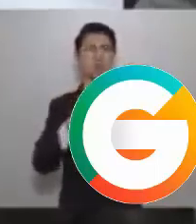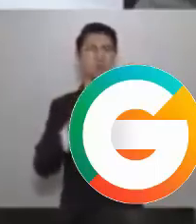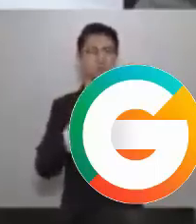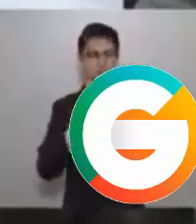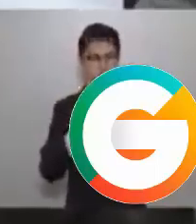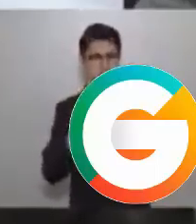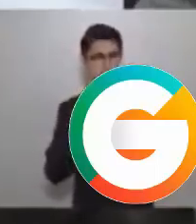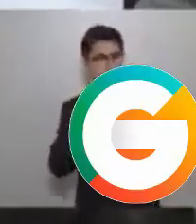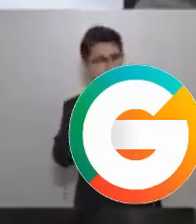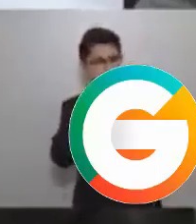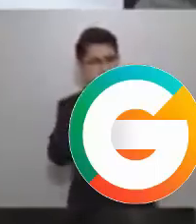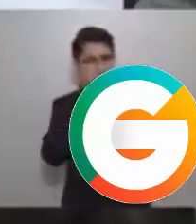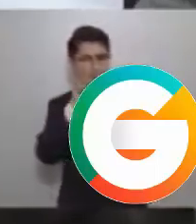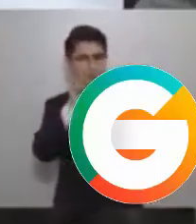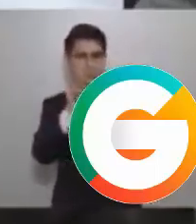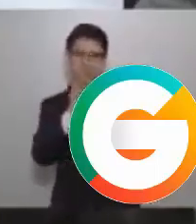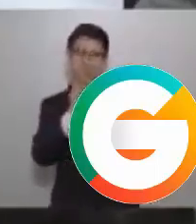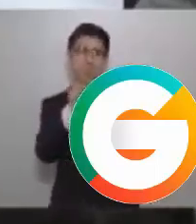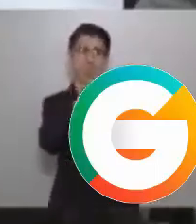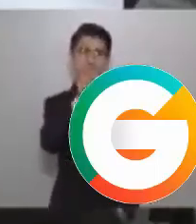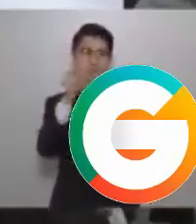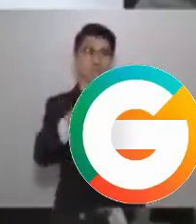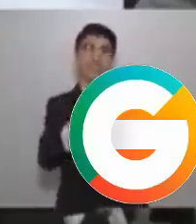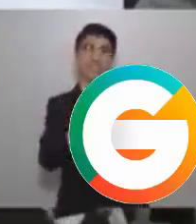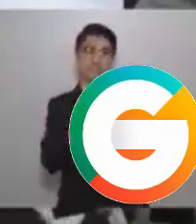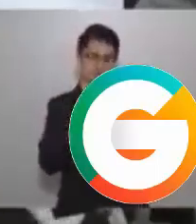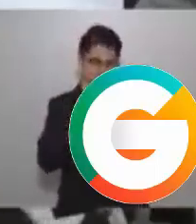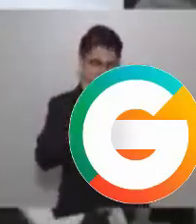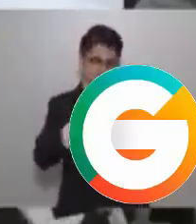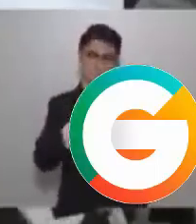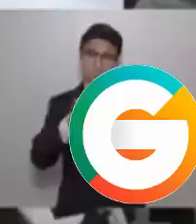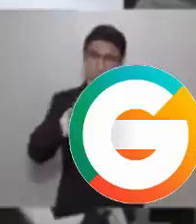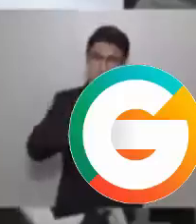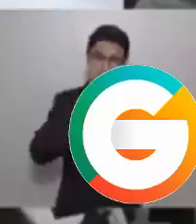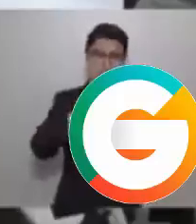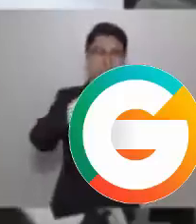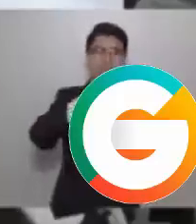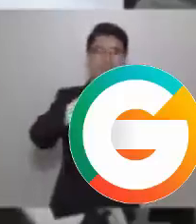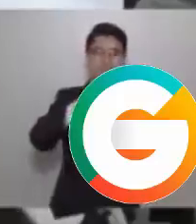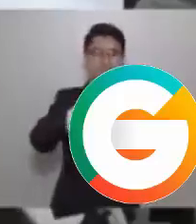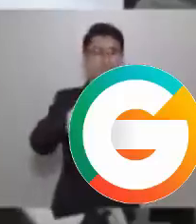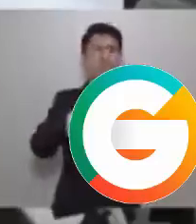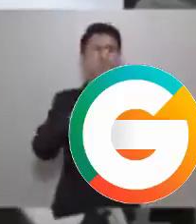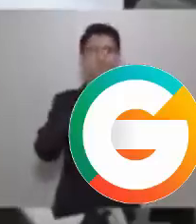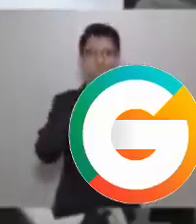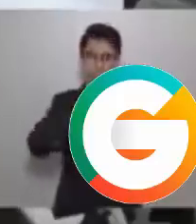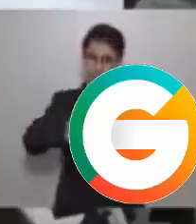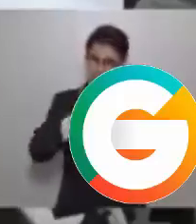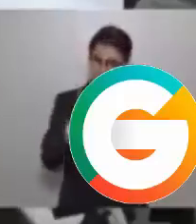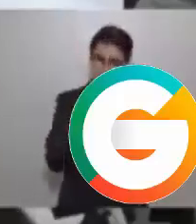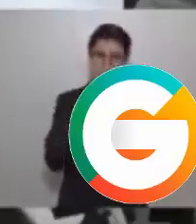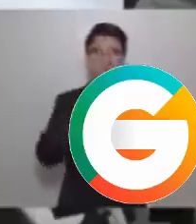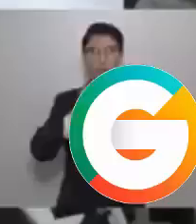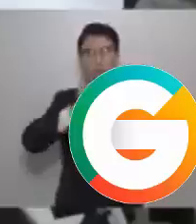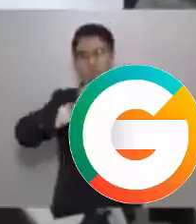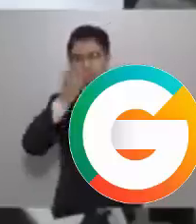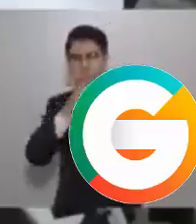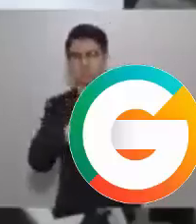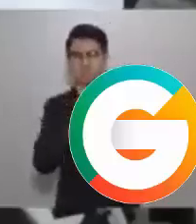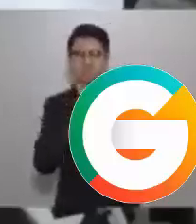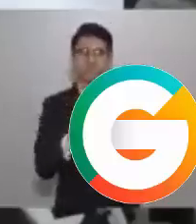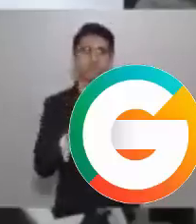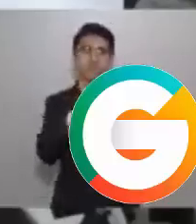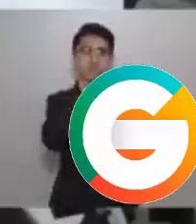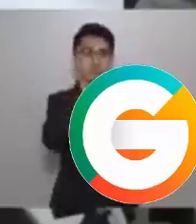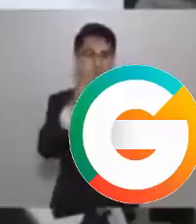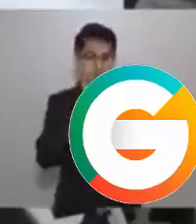consumo de alguna sustancia. Ya en su momento se podrá explicar el cómo llegó a su cuerpo. Espero que se recupere, honestamente, pero pues no puede